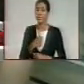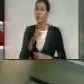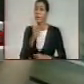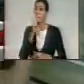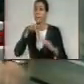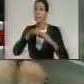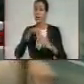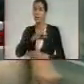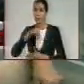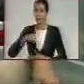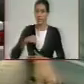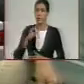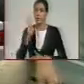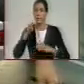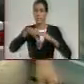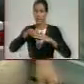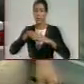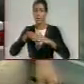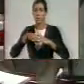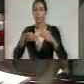privada, la banca pública,